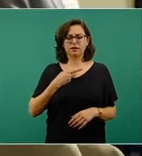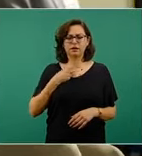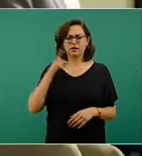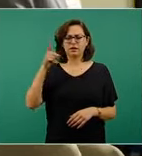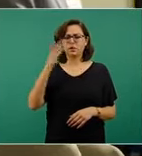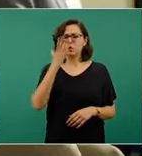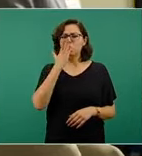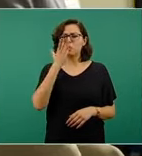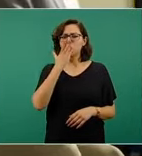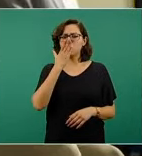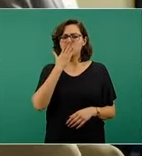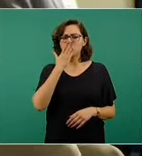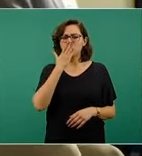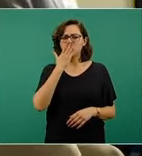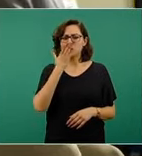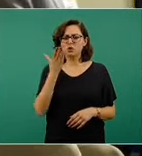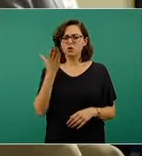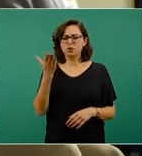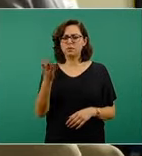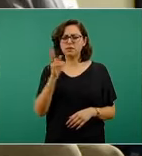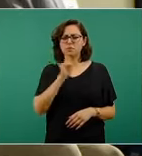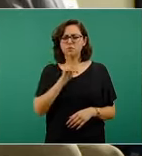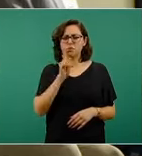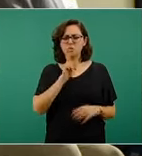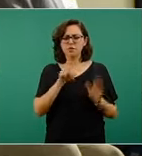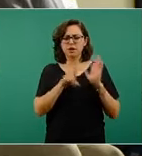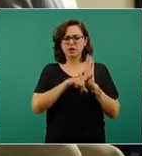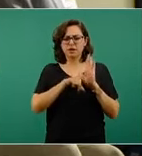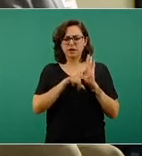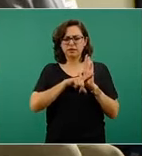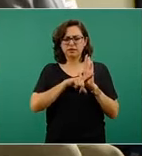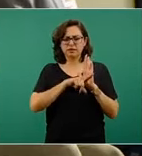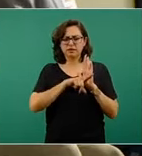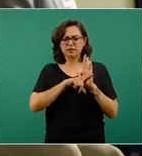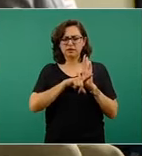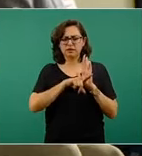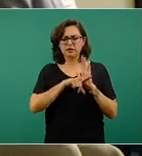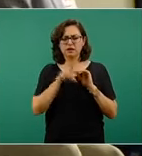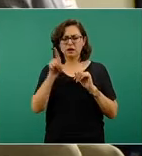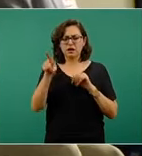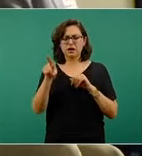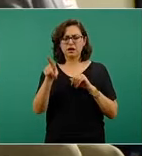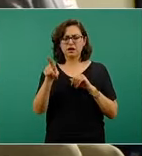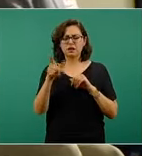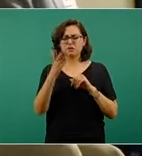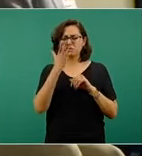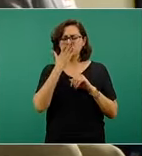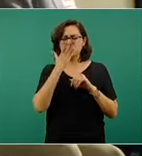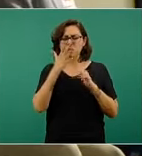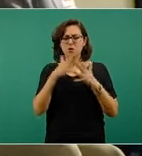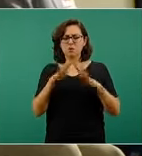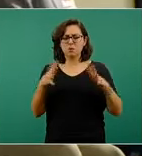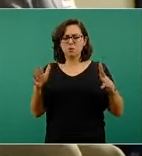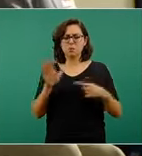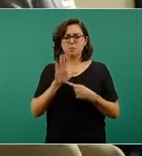van a pedir pruebas negativas de COVID-19. ¿Cuál sería la ¿En dónde, perdón? Playas de Sonora. En Sonora, sí, que están, van a pedir pruebas